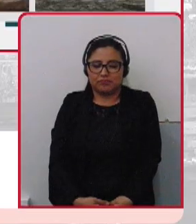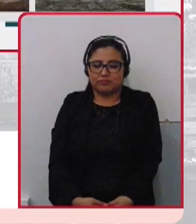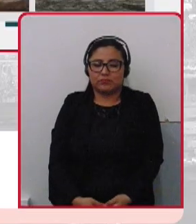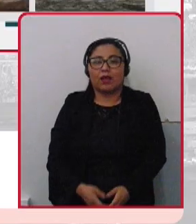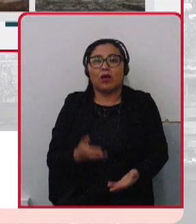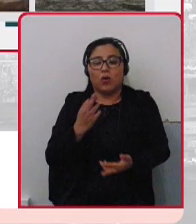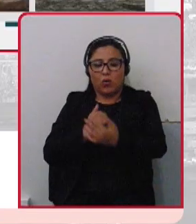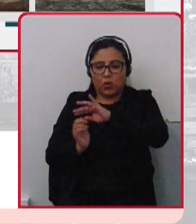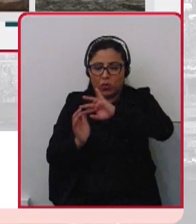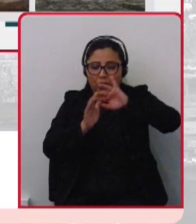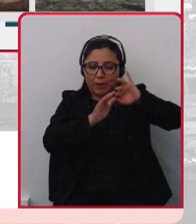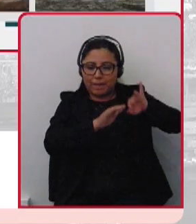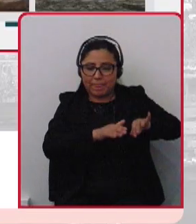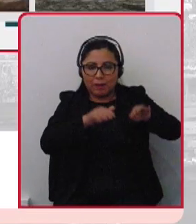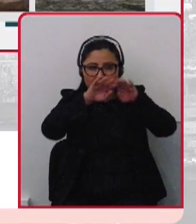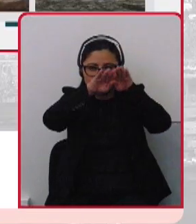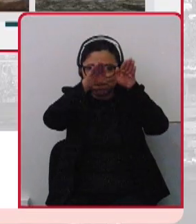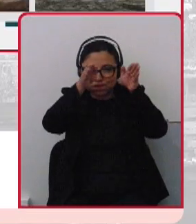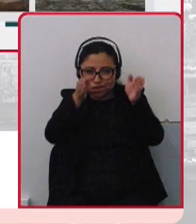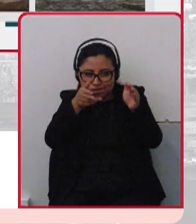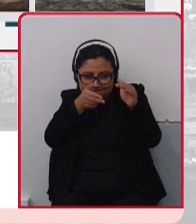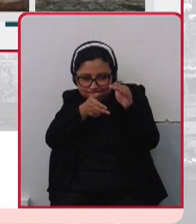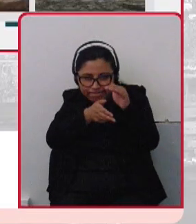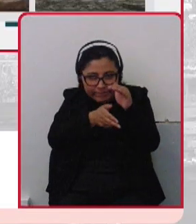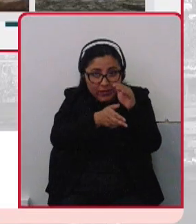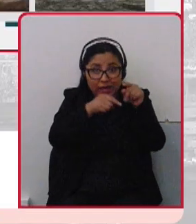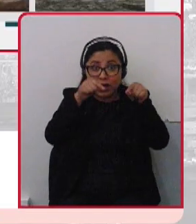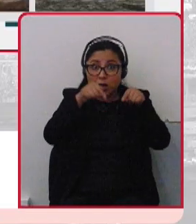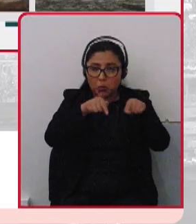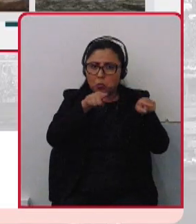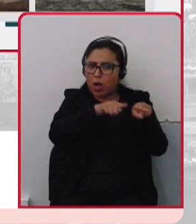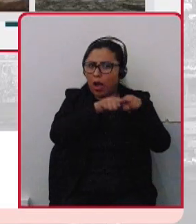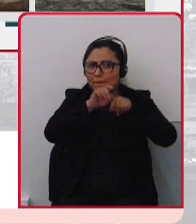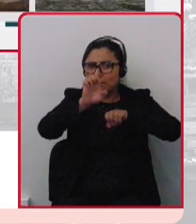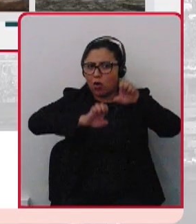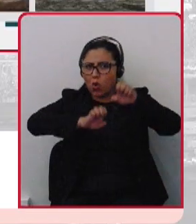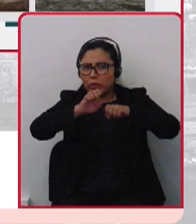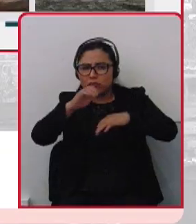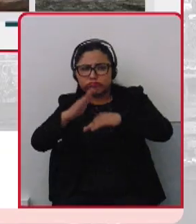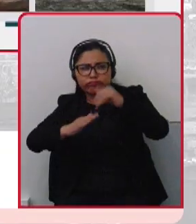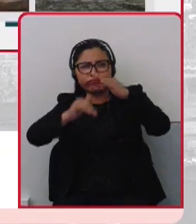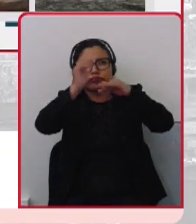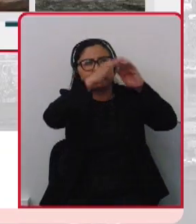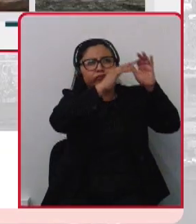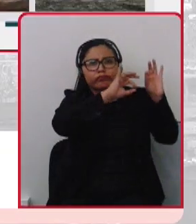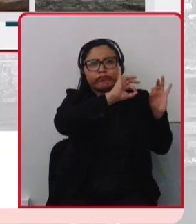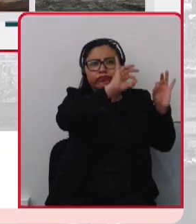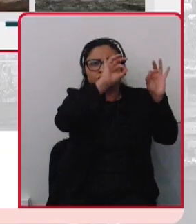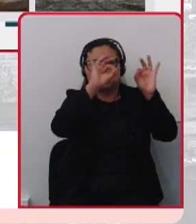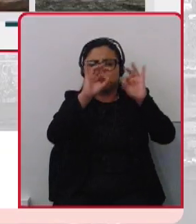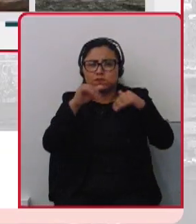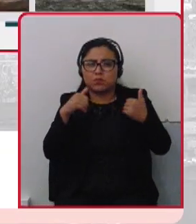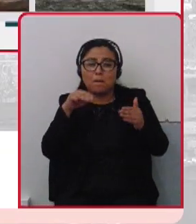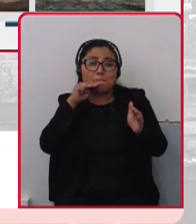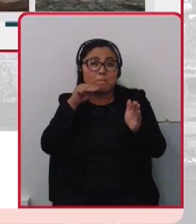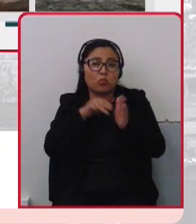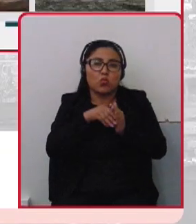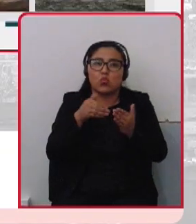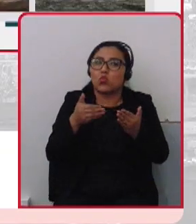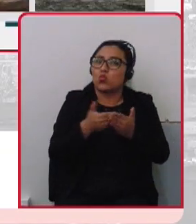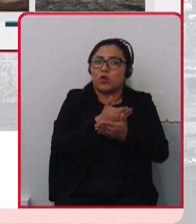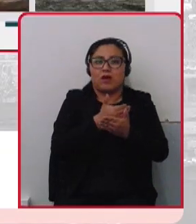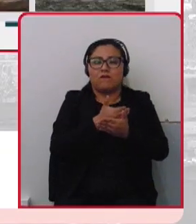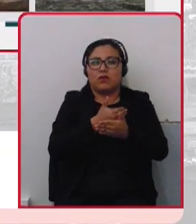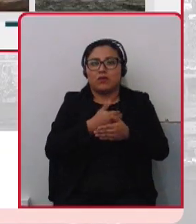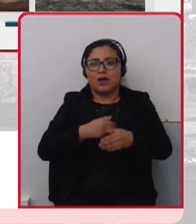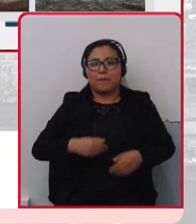Regresando un poco a los túneles, estos también han sido evaluados desde el punto de vista de su constructibilidad. ¿Ya? Bajo el nuevo método constructivo austriaco,